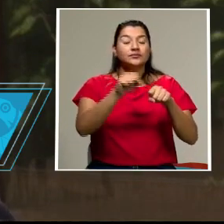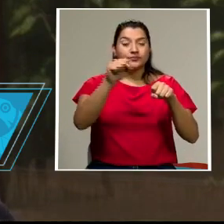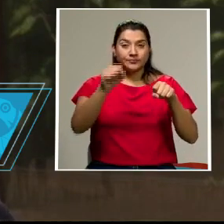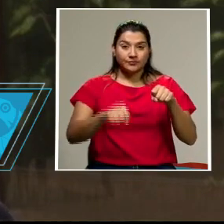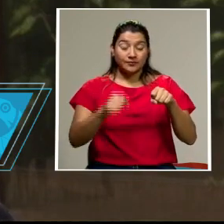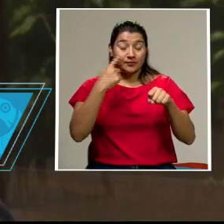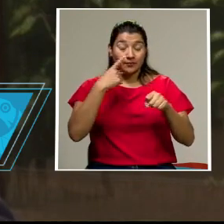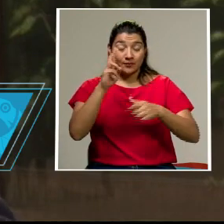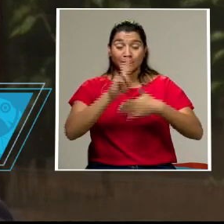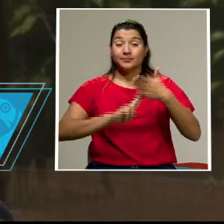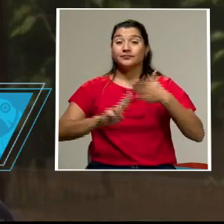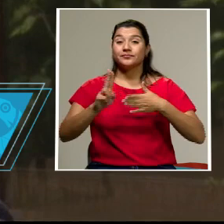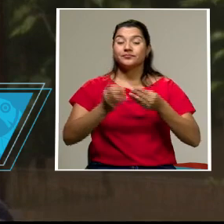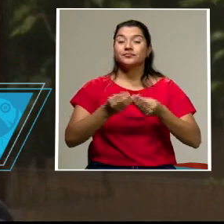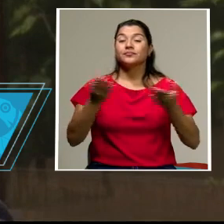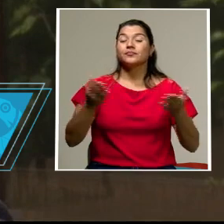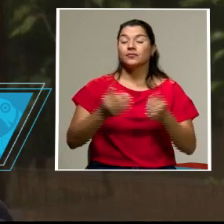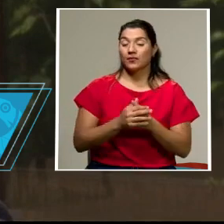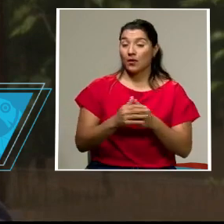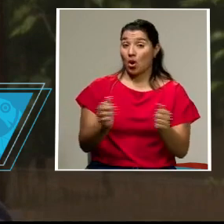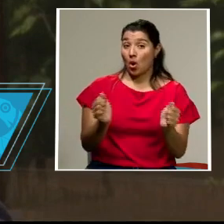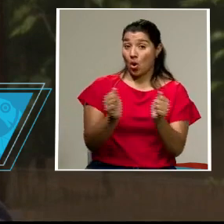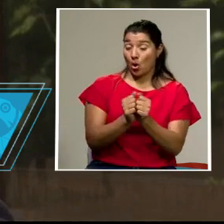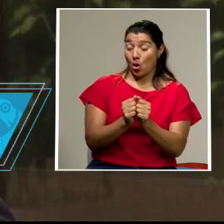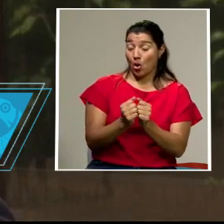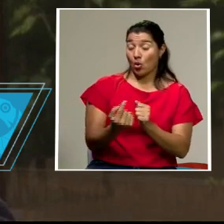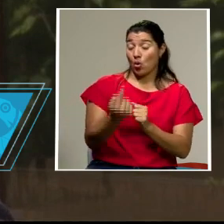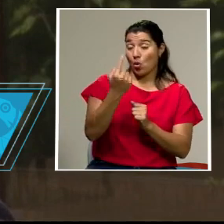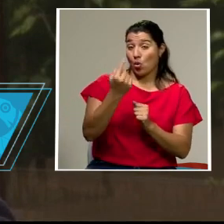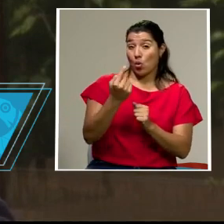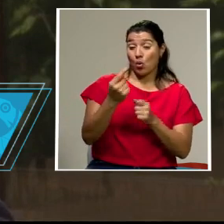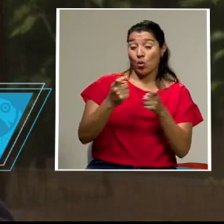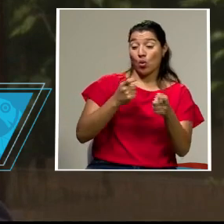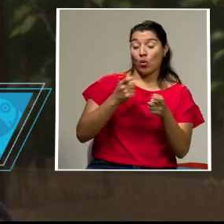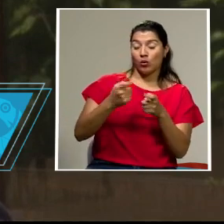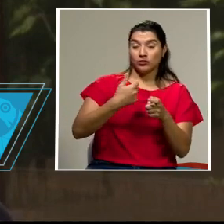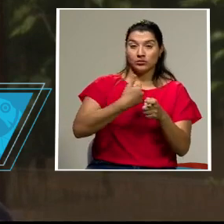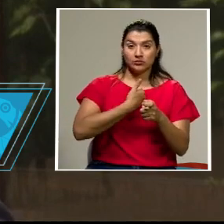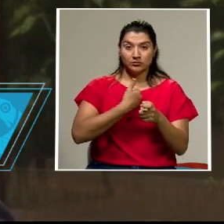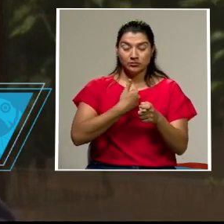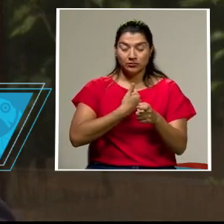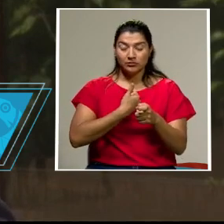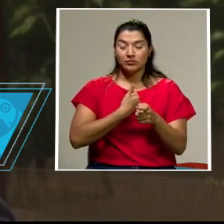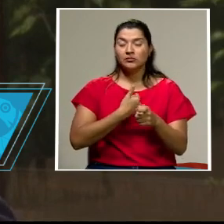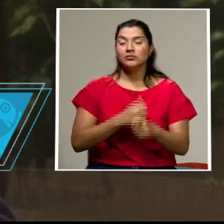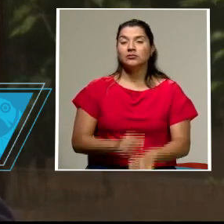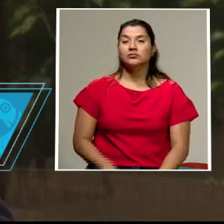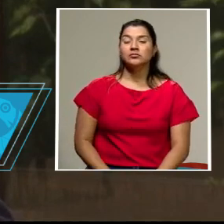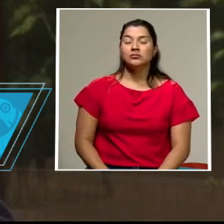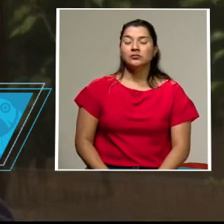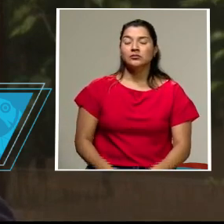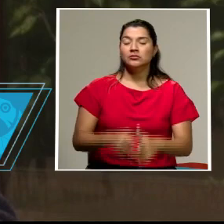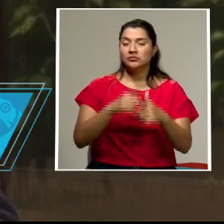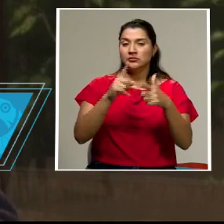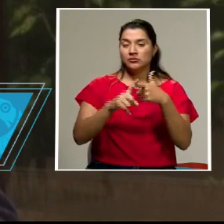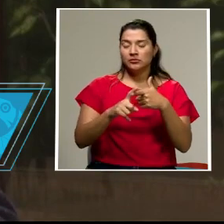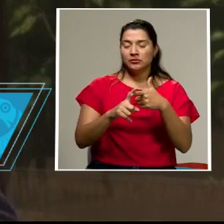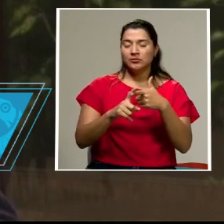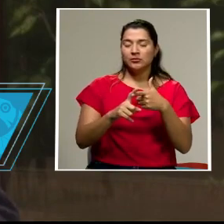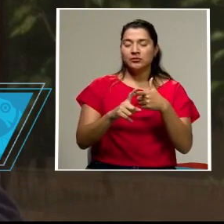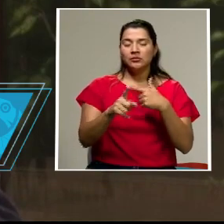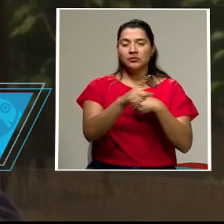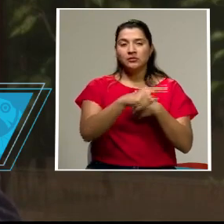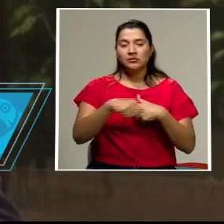universidades públicas con un autogobierno regido por sus estatutos orgánicos. De manera que